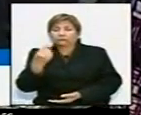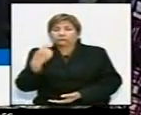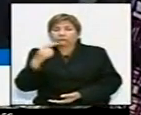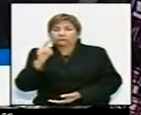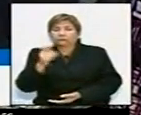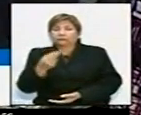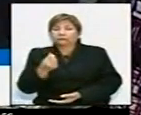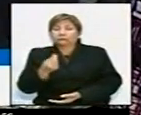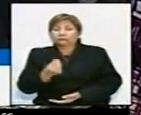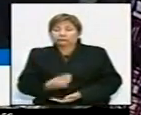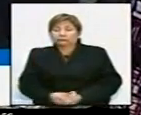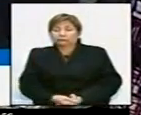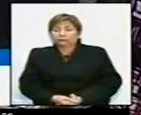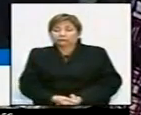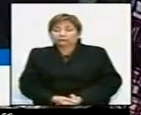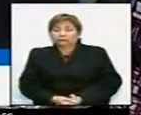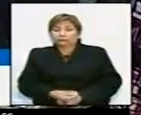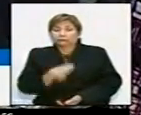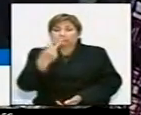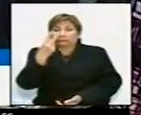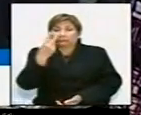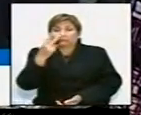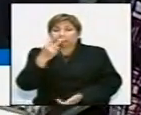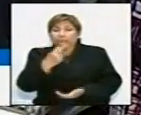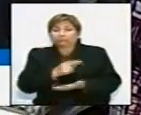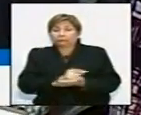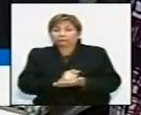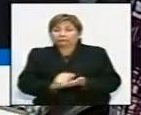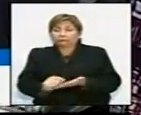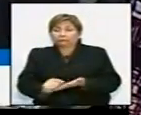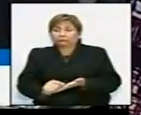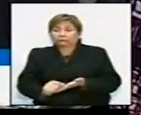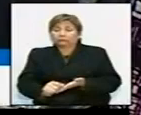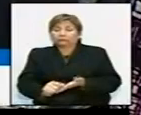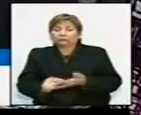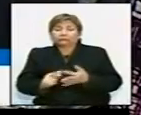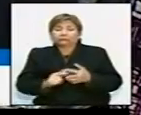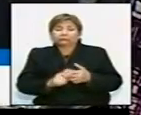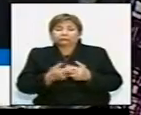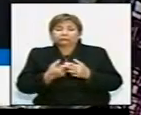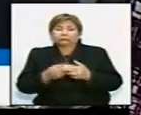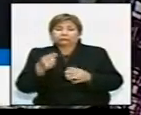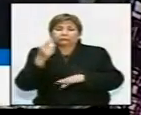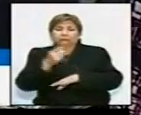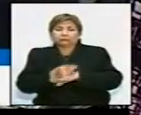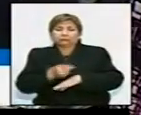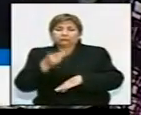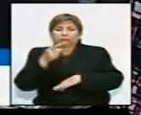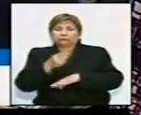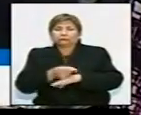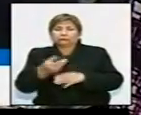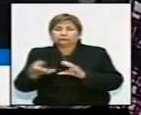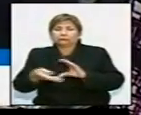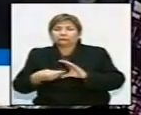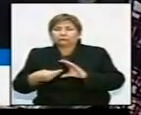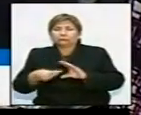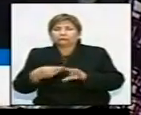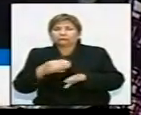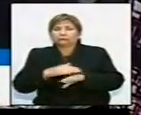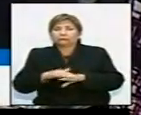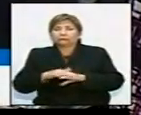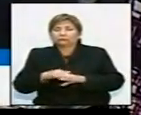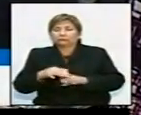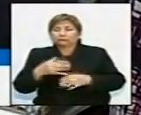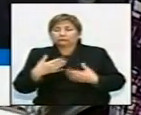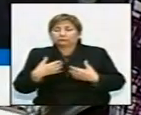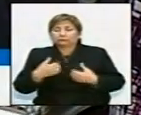de soles. Y en los dos primeros meses, presidenta, han empezado denuncias por corrupción en la Dirección Regional